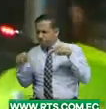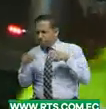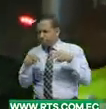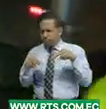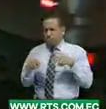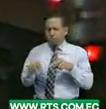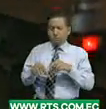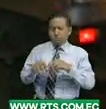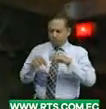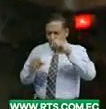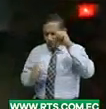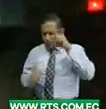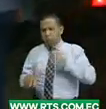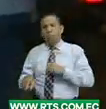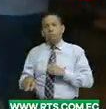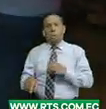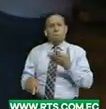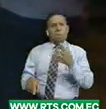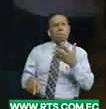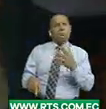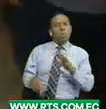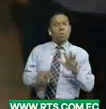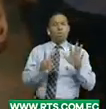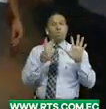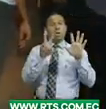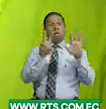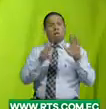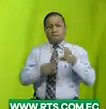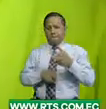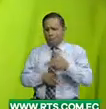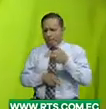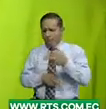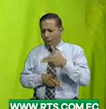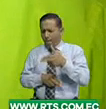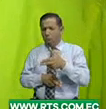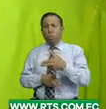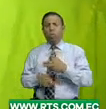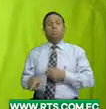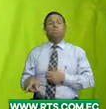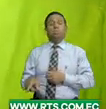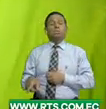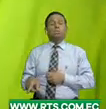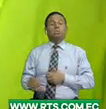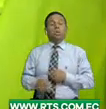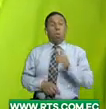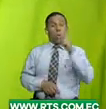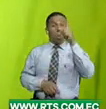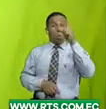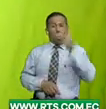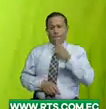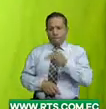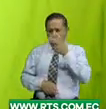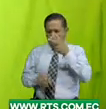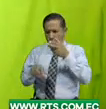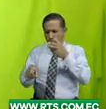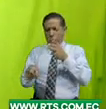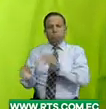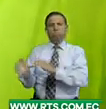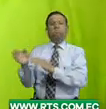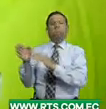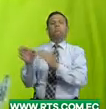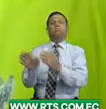habría recibido aproximadamente 7 impactos de bala. La cual uno de esos disparos lo provoca la muerte. Que se